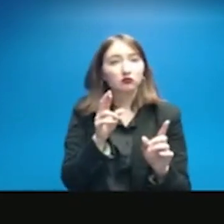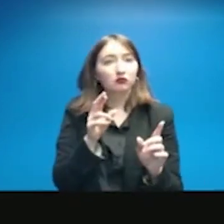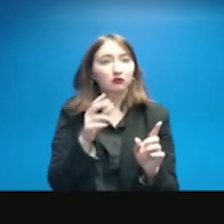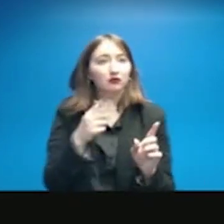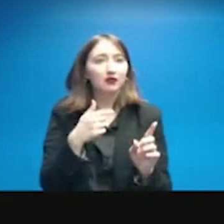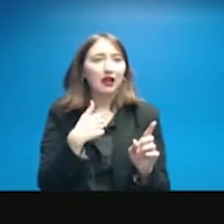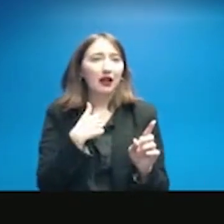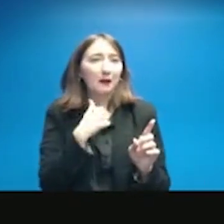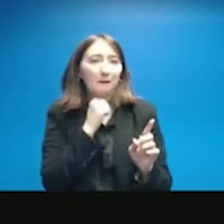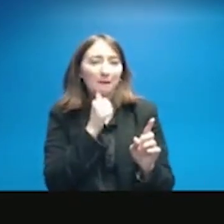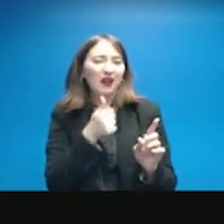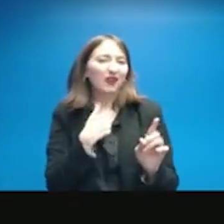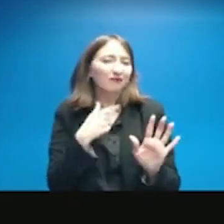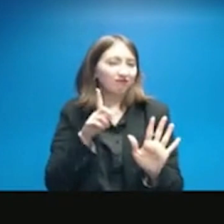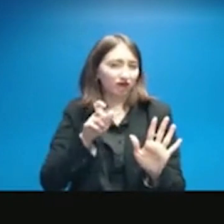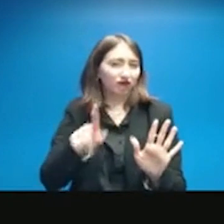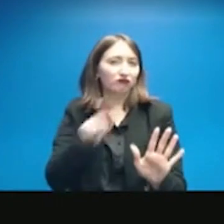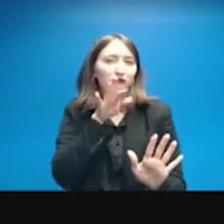but...